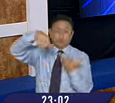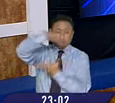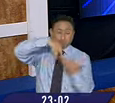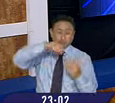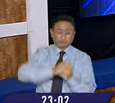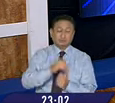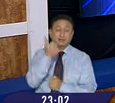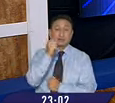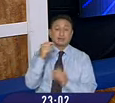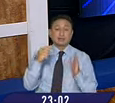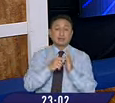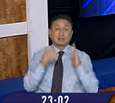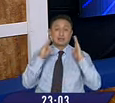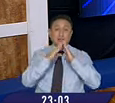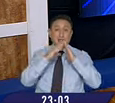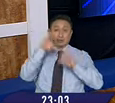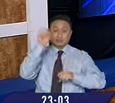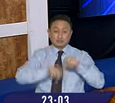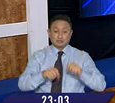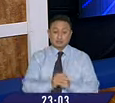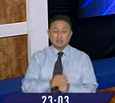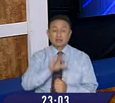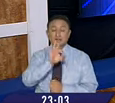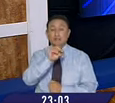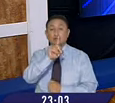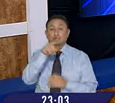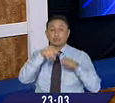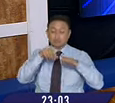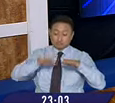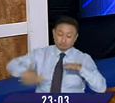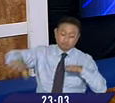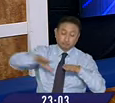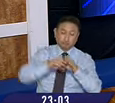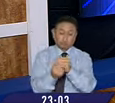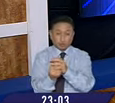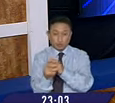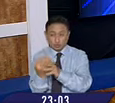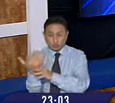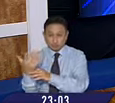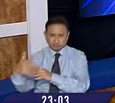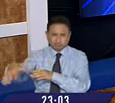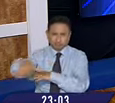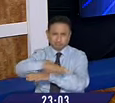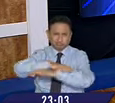viviendas resultaron afectadas y 91.000 hectáreas de sembríos se anegaron.